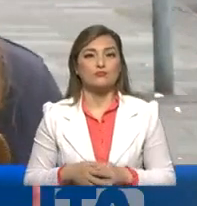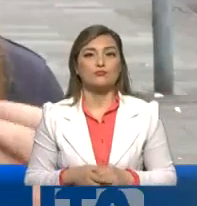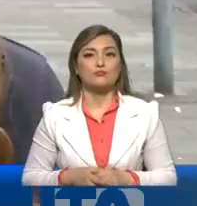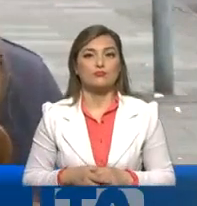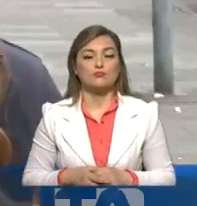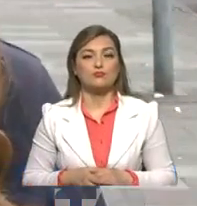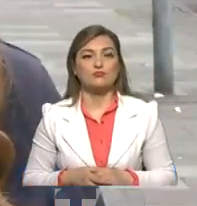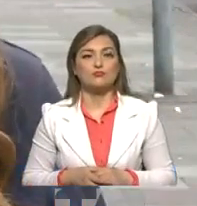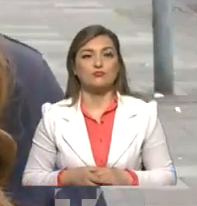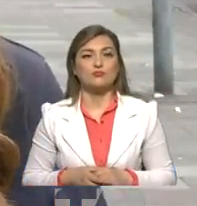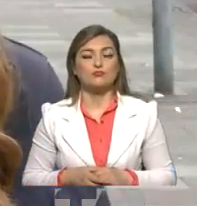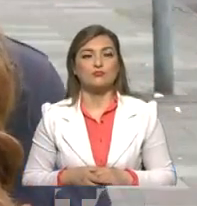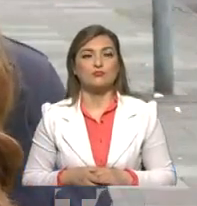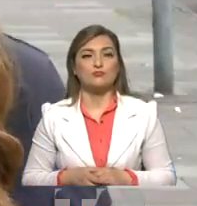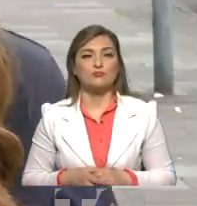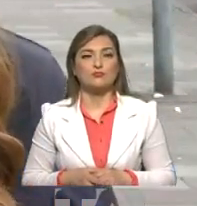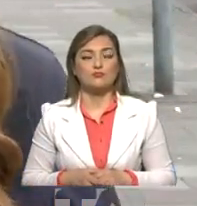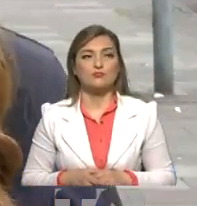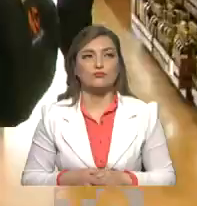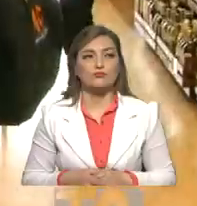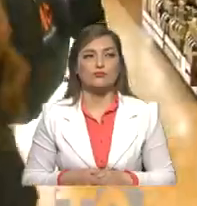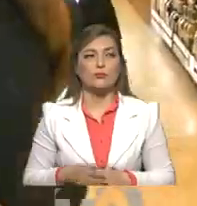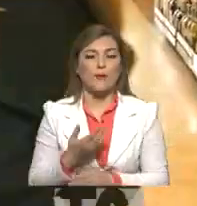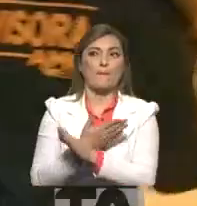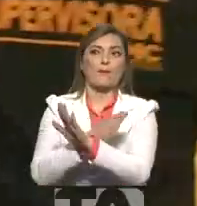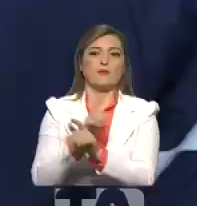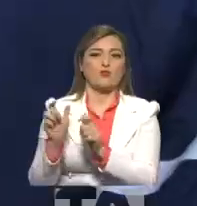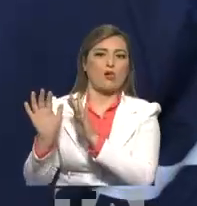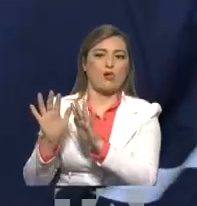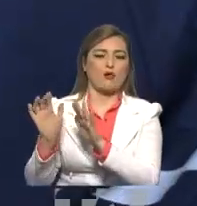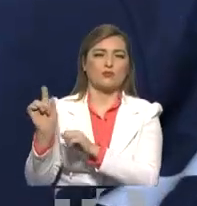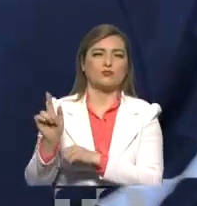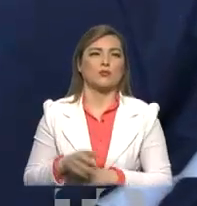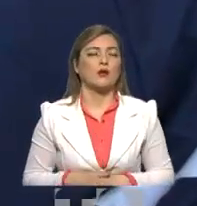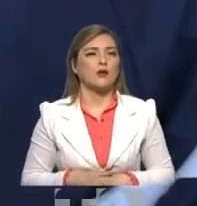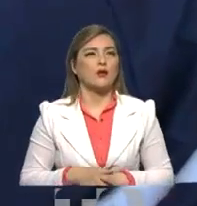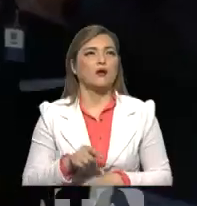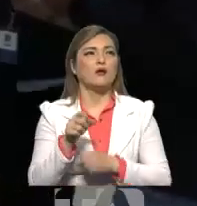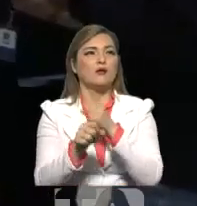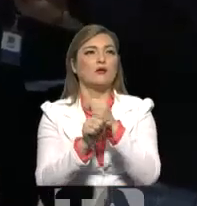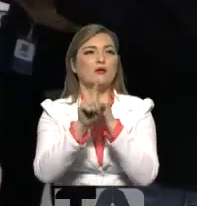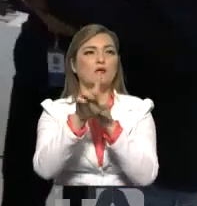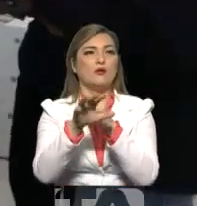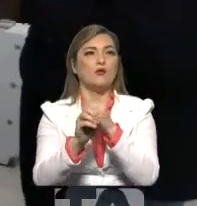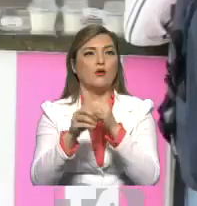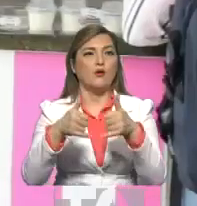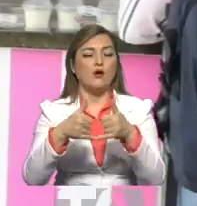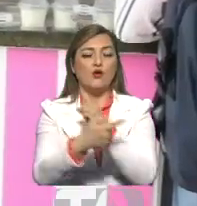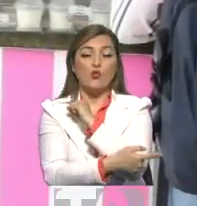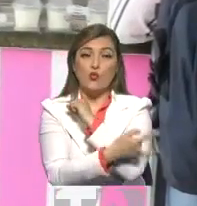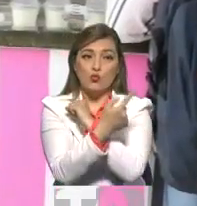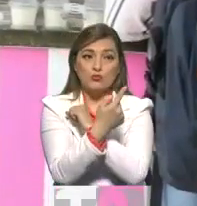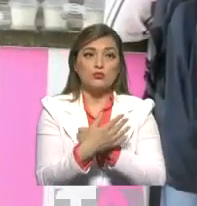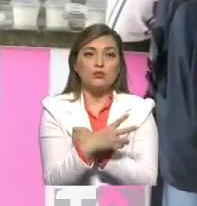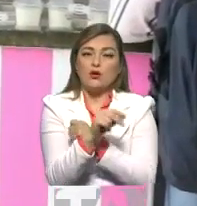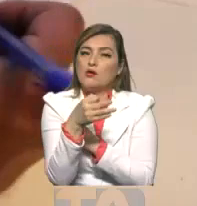las políticas que se manejan en cuanto a prevenir. En lo que va del año, 150 locales han sido sancionados